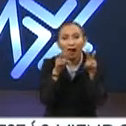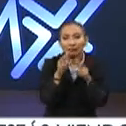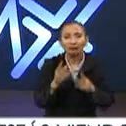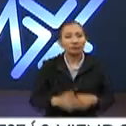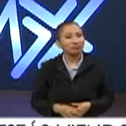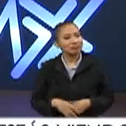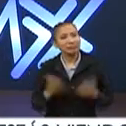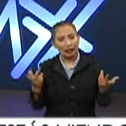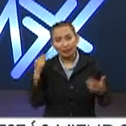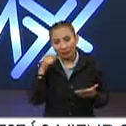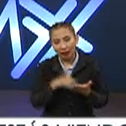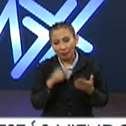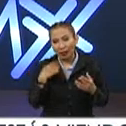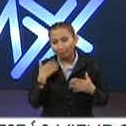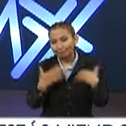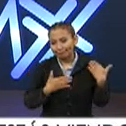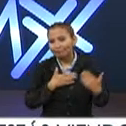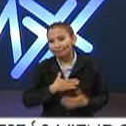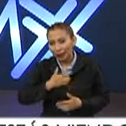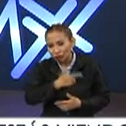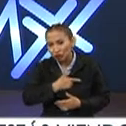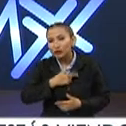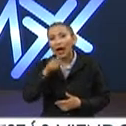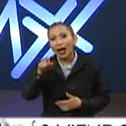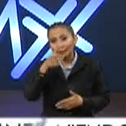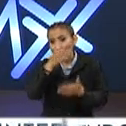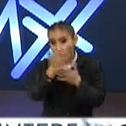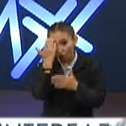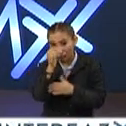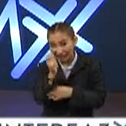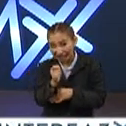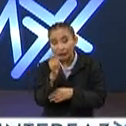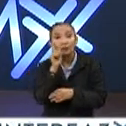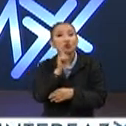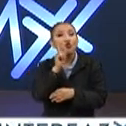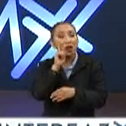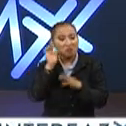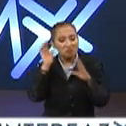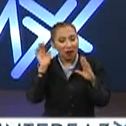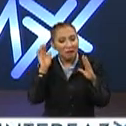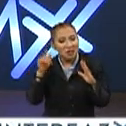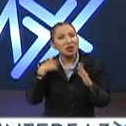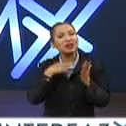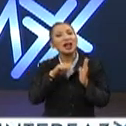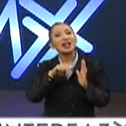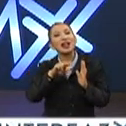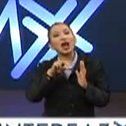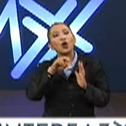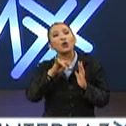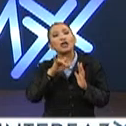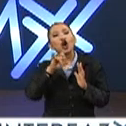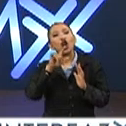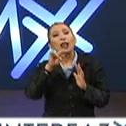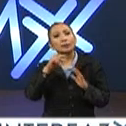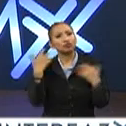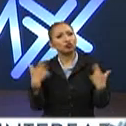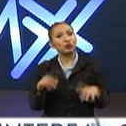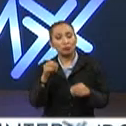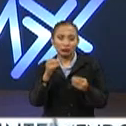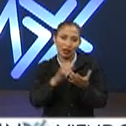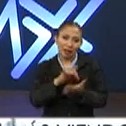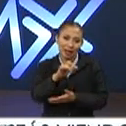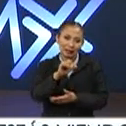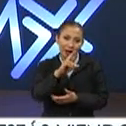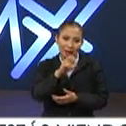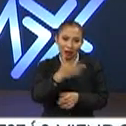fin, créame que lo va a disfrutar muchísimo, va a encontrar, si no la conoce mucho, una mujer maravillosa, Nahui Olin. Así que bueno, pues muchísimas